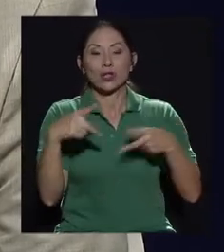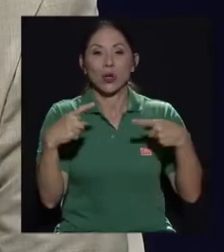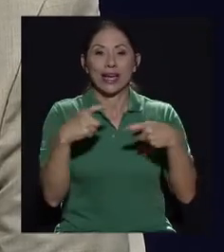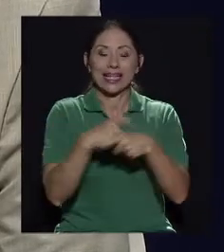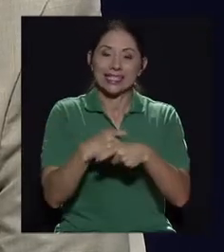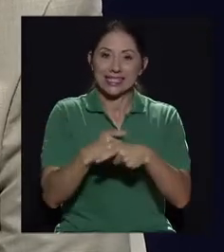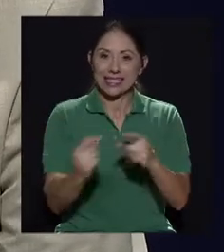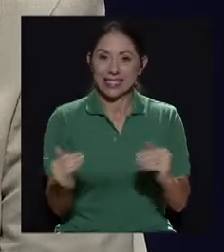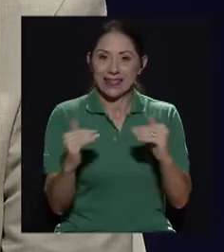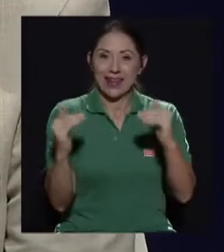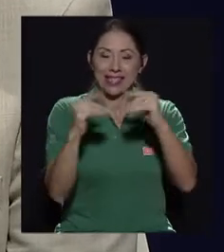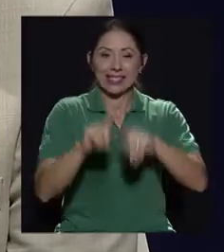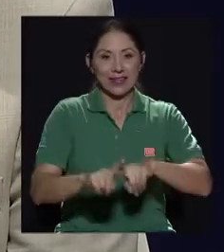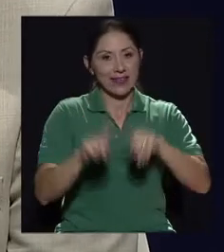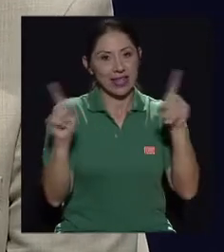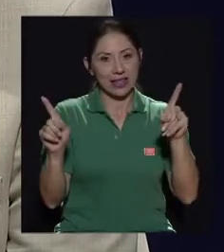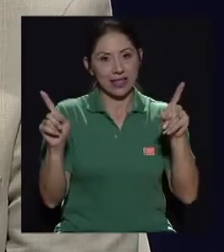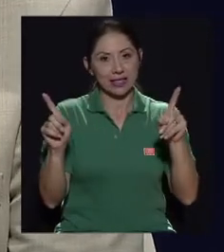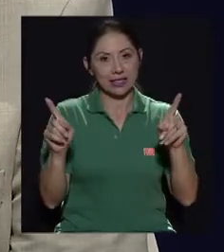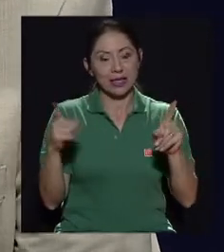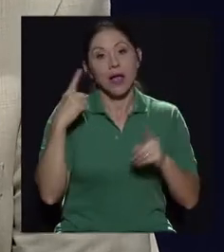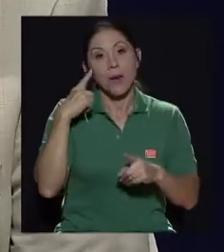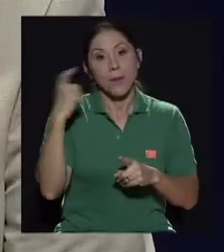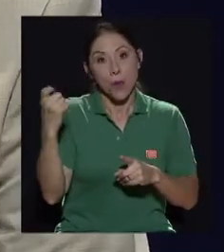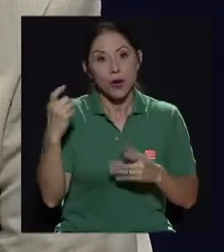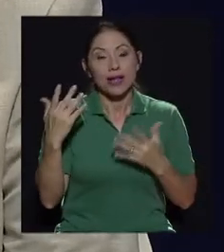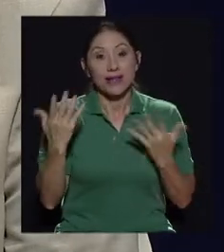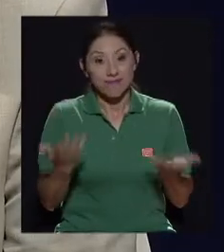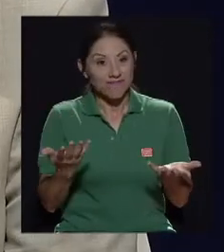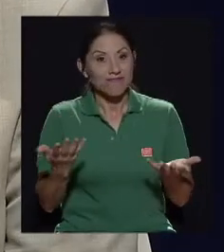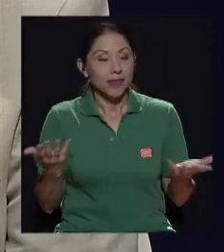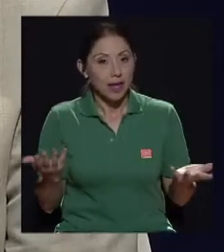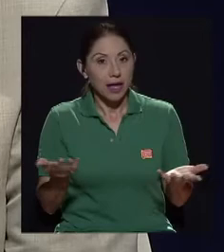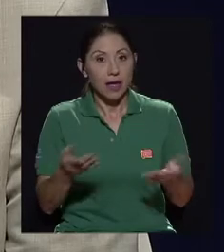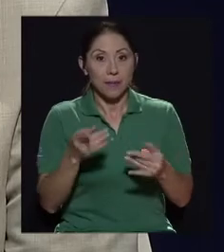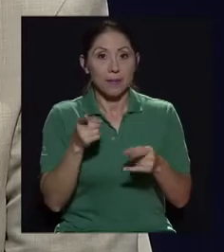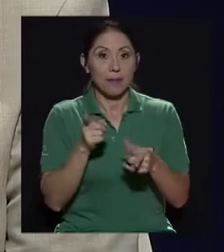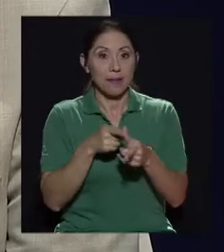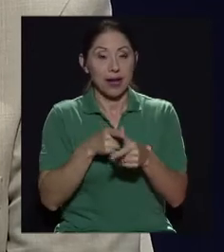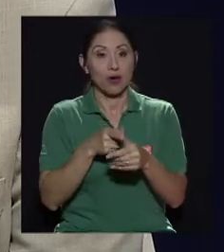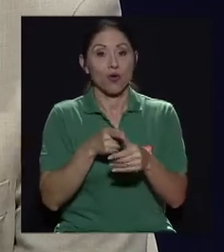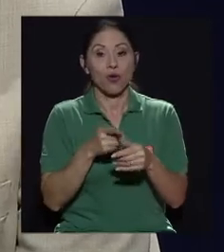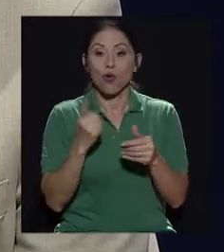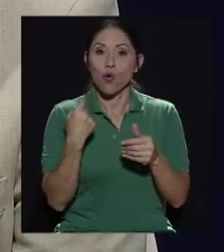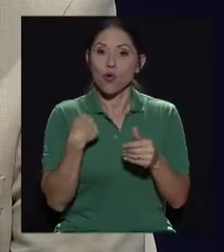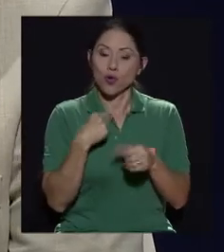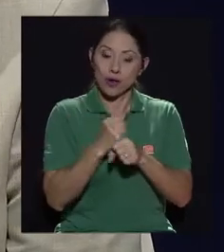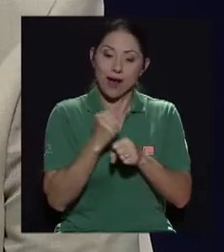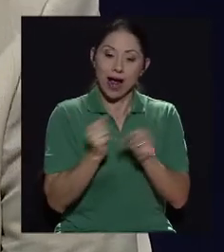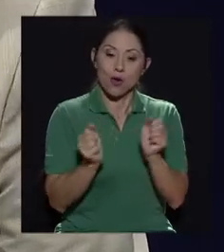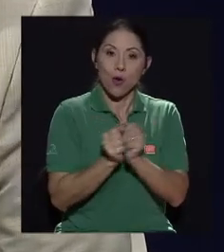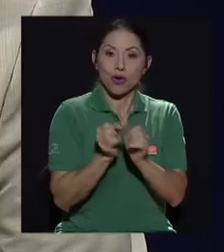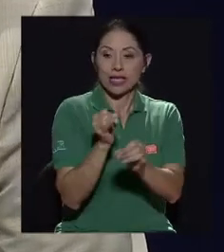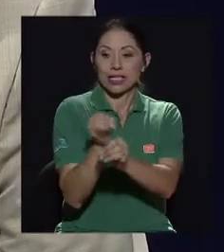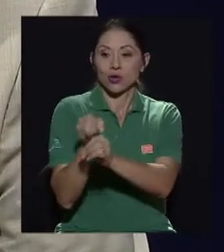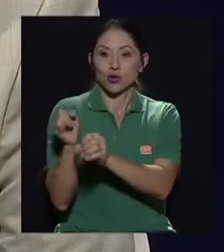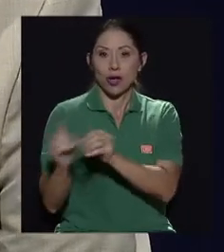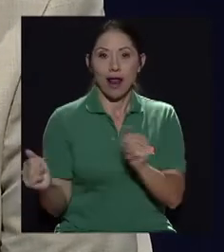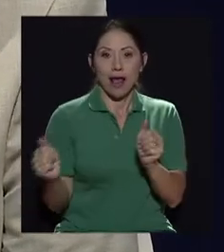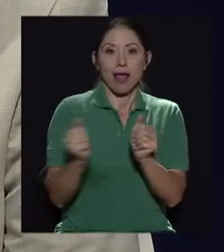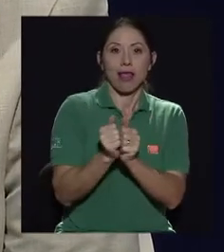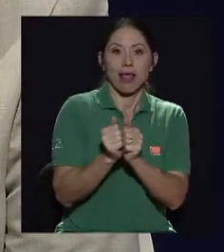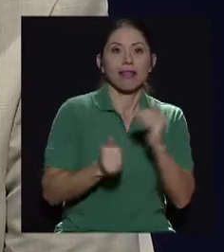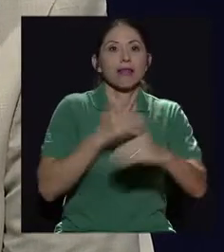diferentes porque se pasa de estar con la institucionalidad de lado a prácticamente operar en la